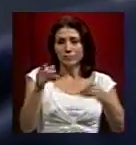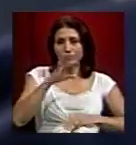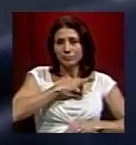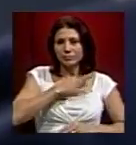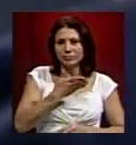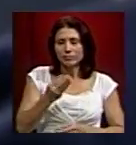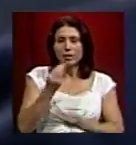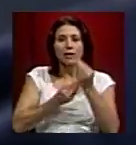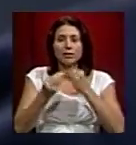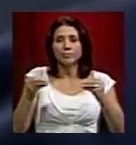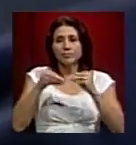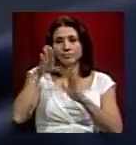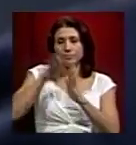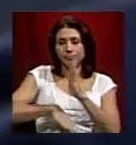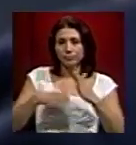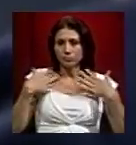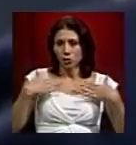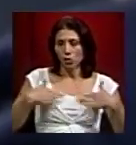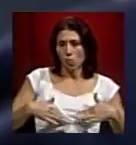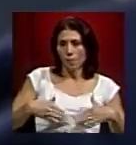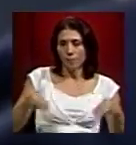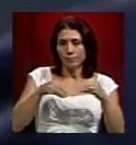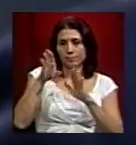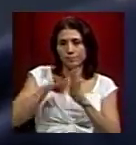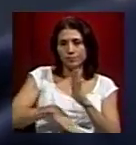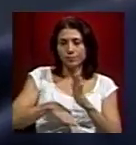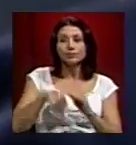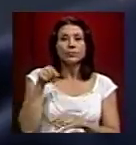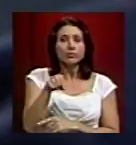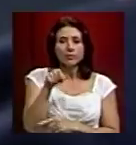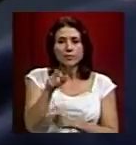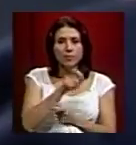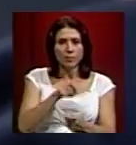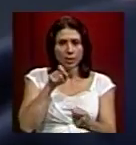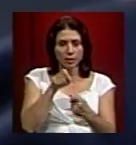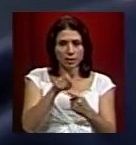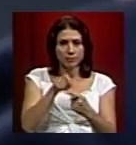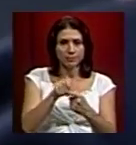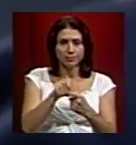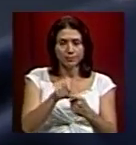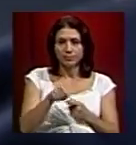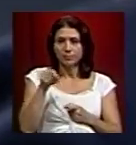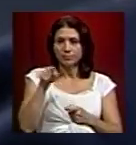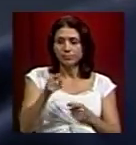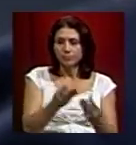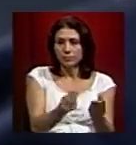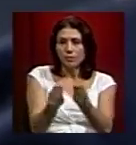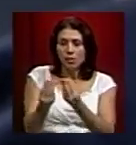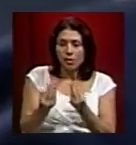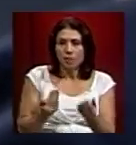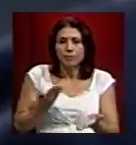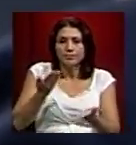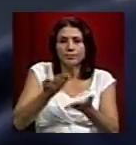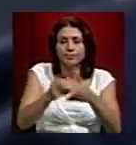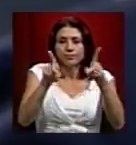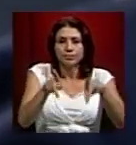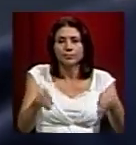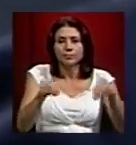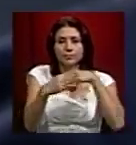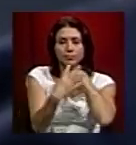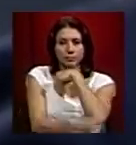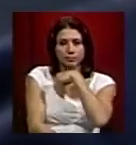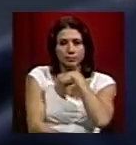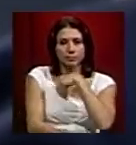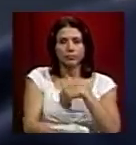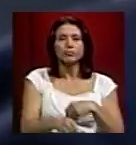más baratos y ropa más barata. Y eso es exactamente eso que le llega a ese consumidor de menores ingresos. Eso por un